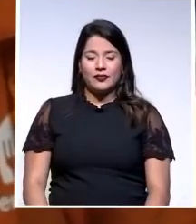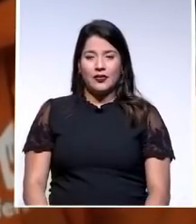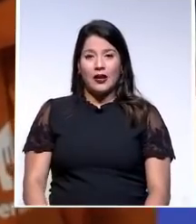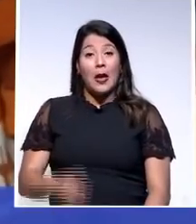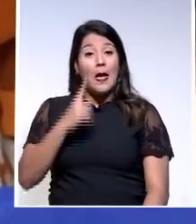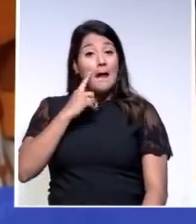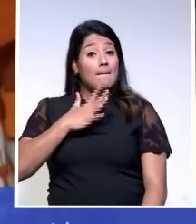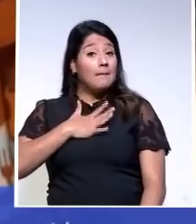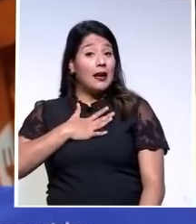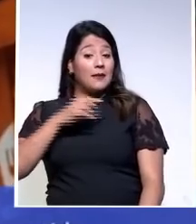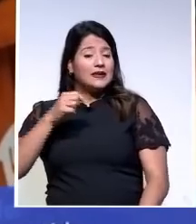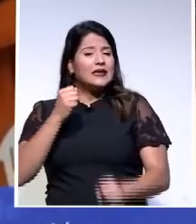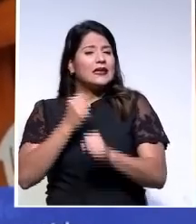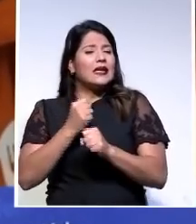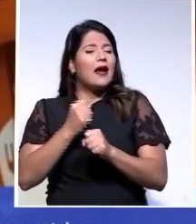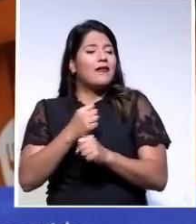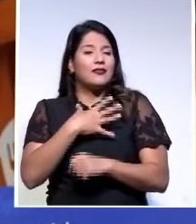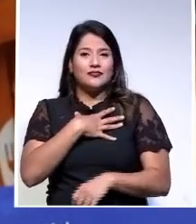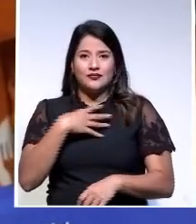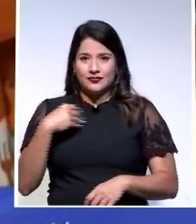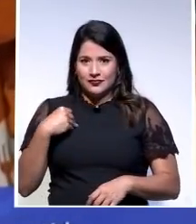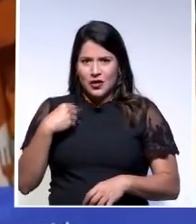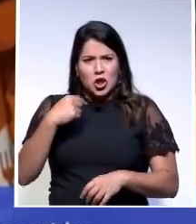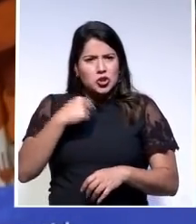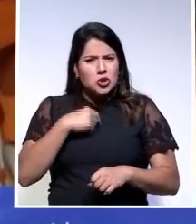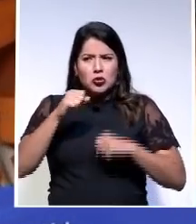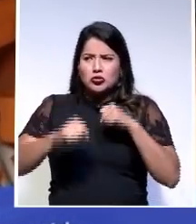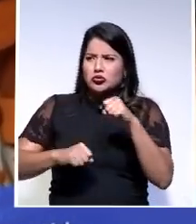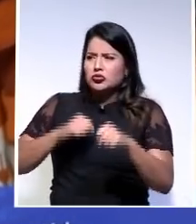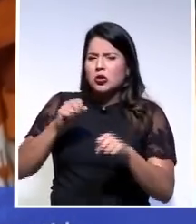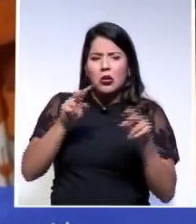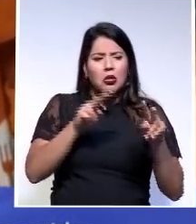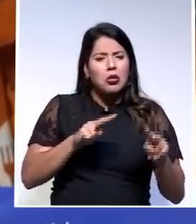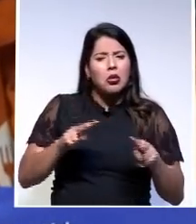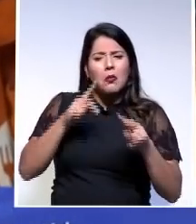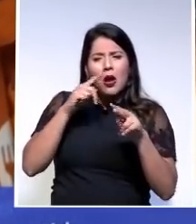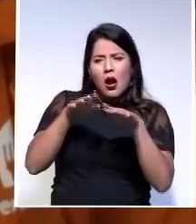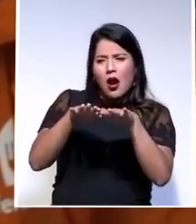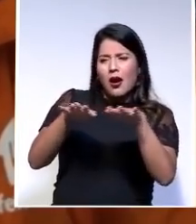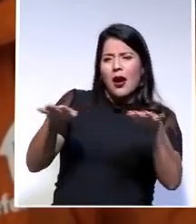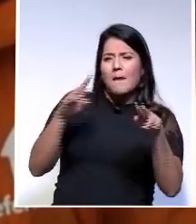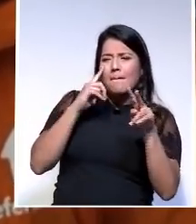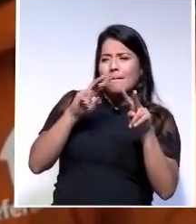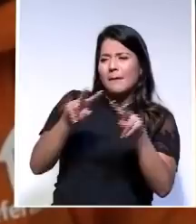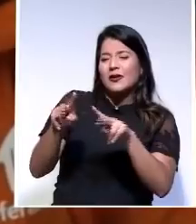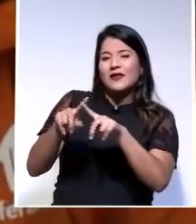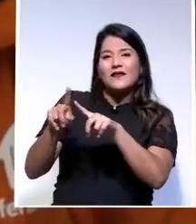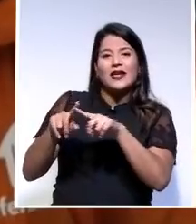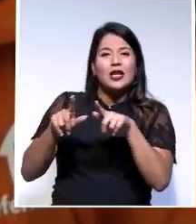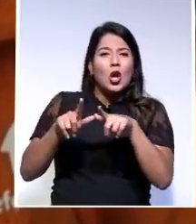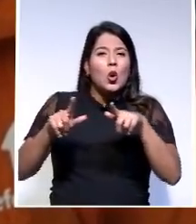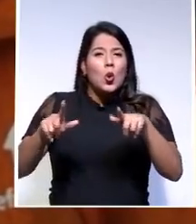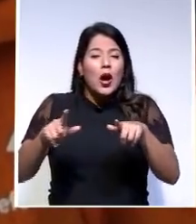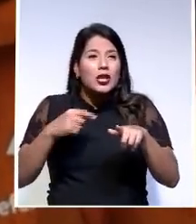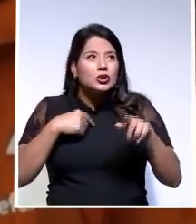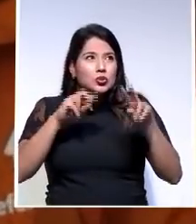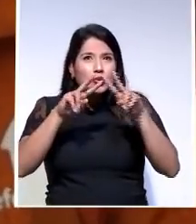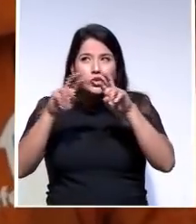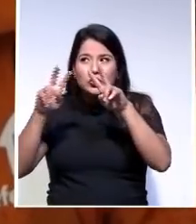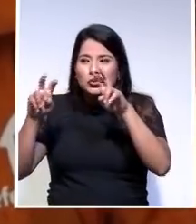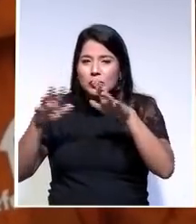Para mí este es un trabajo apasionante. Doy vueltas, veo el campo, veo diferentes lugares, exploro el área que me